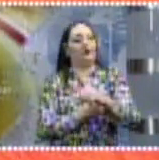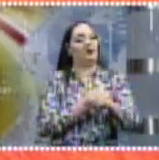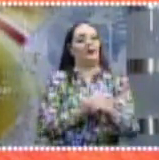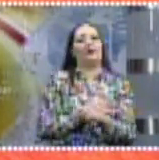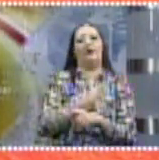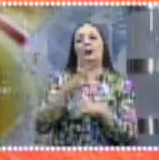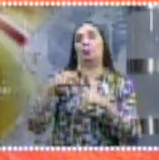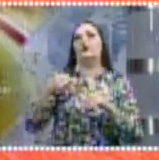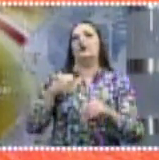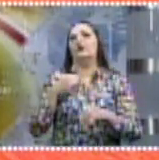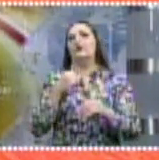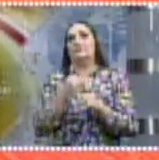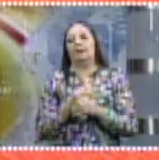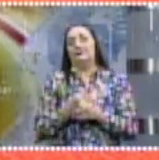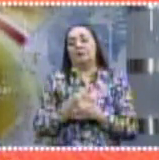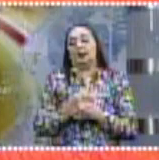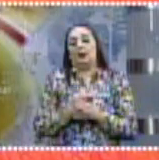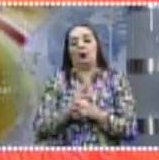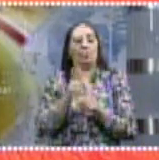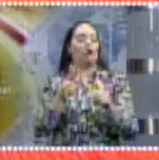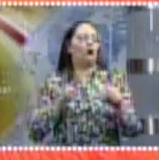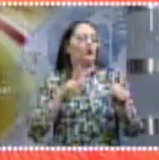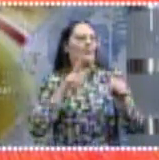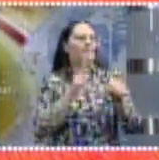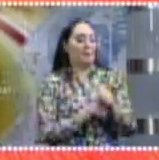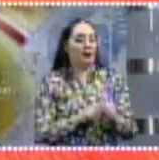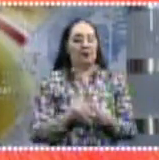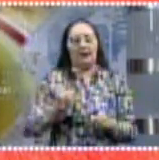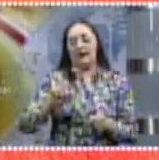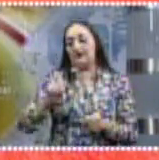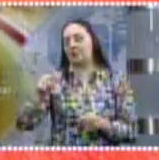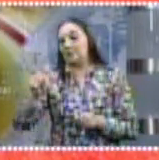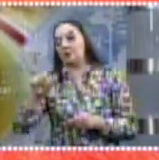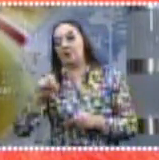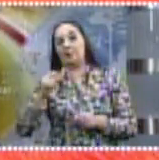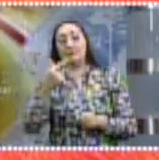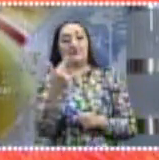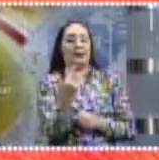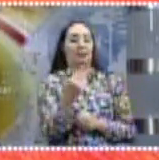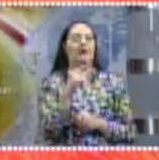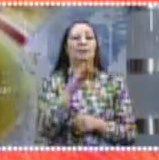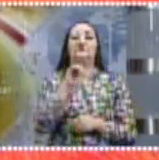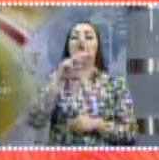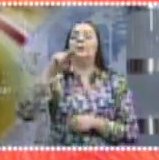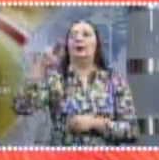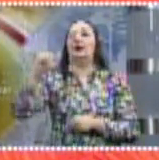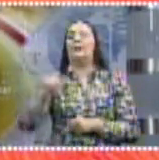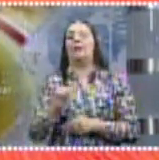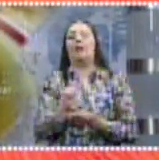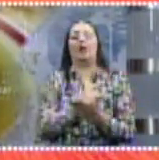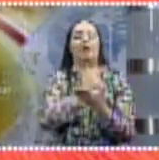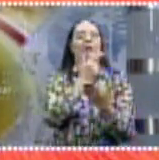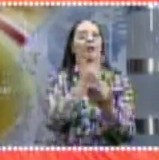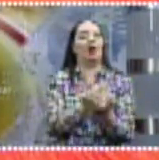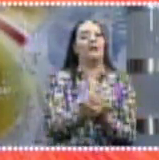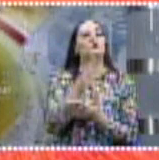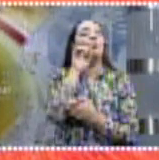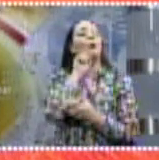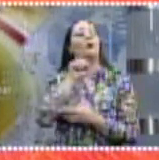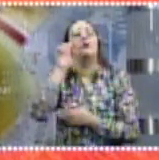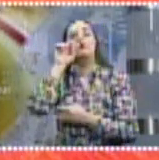temperaturas por encima de lo normal todavía 26 27 grados en china en linares y montemorelos